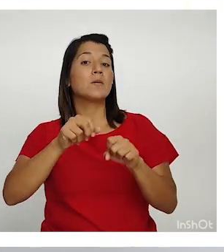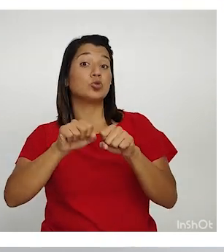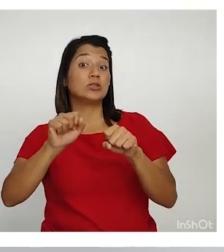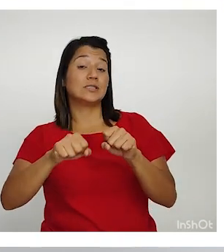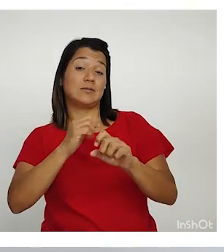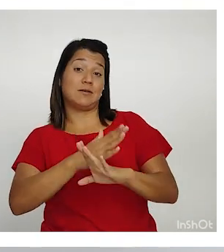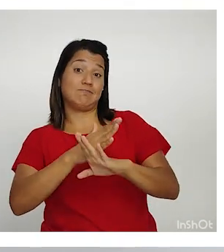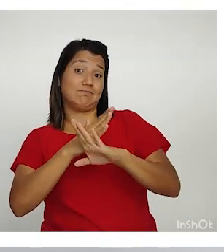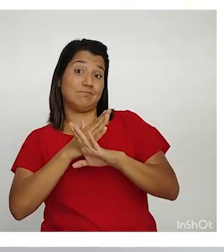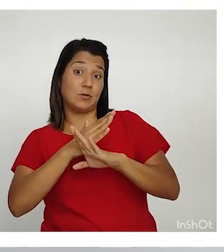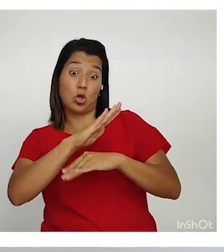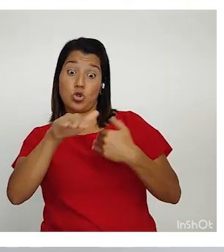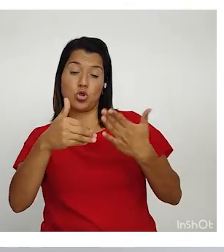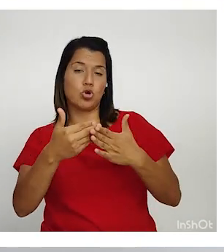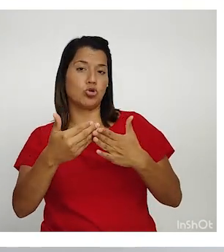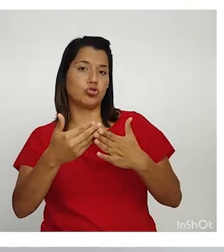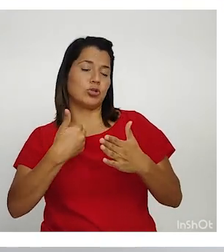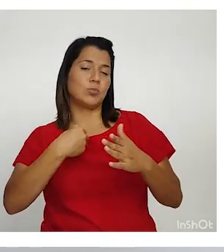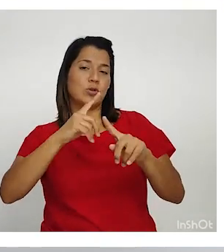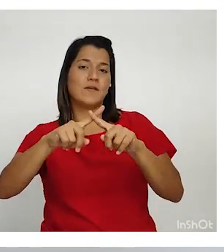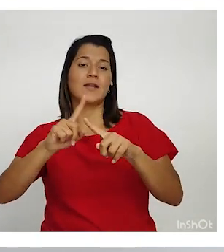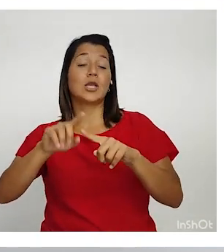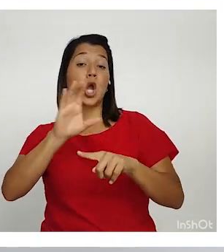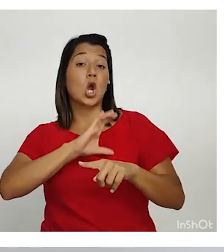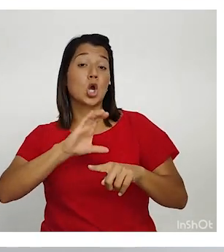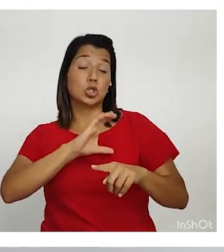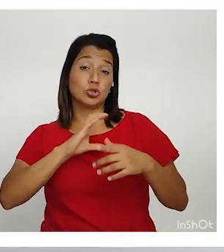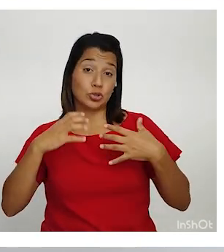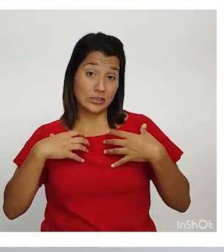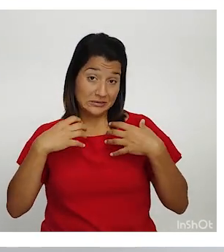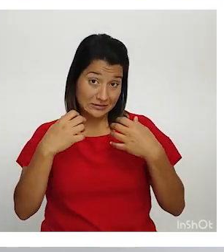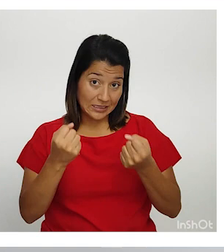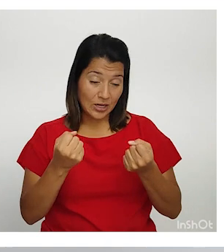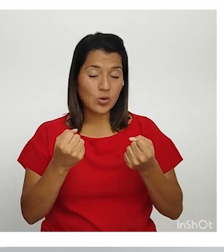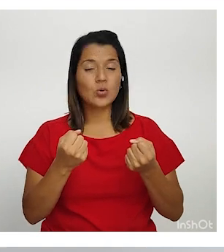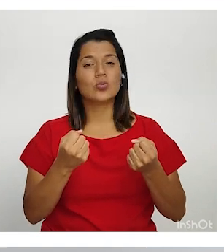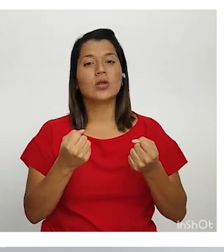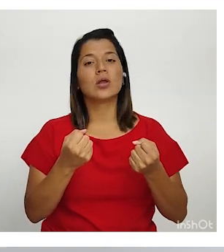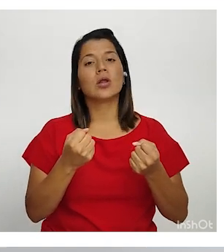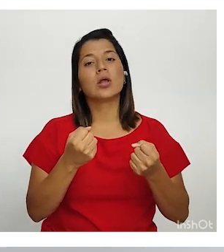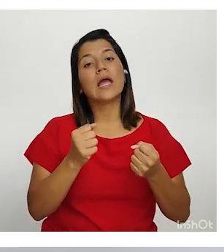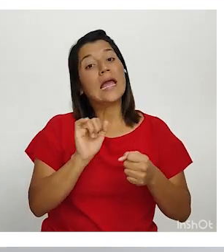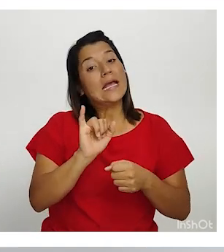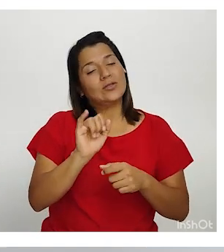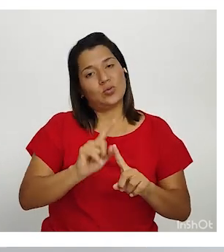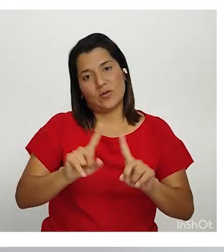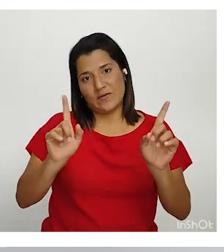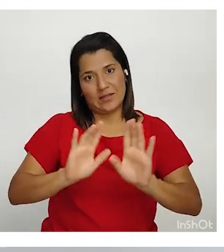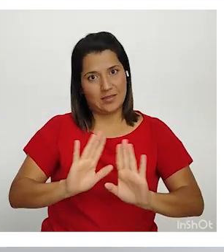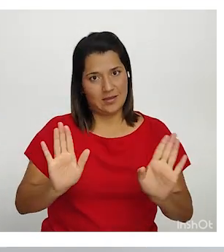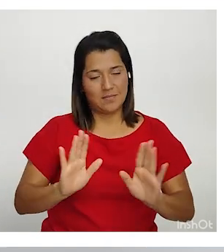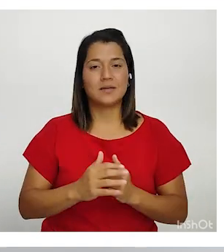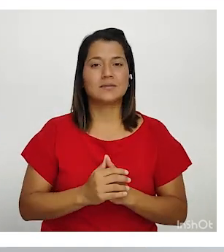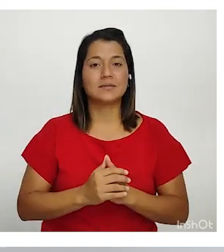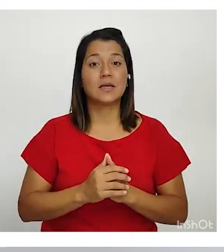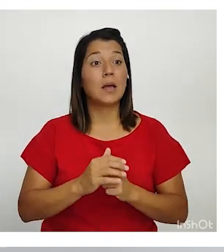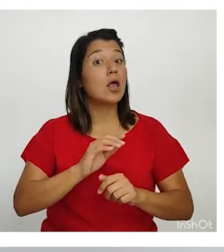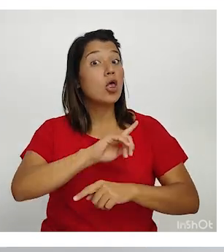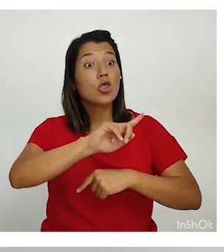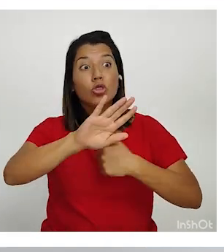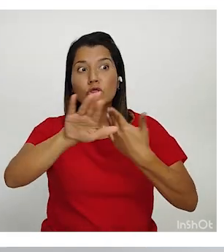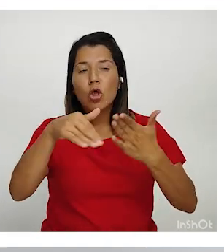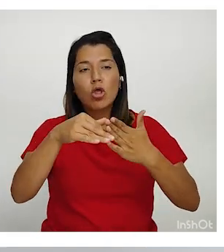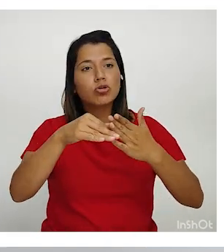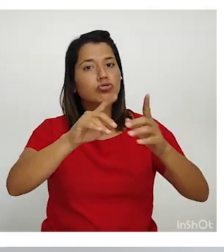salud. Todos tenemos sistemas inmunológicos que reaccionan diferente. La diferencia está en esa parte, en que todos